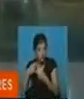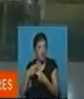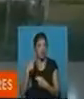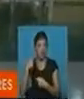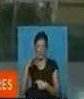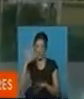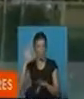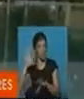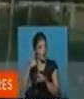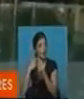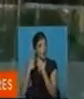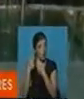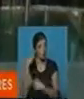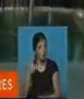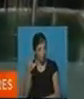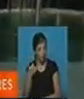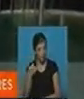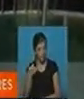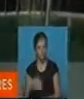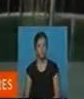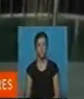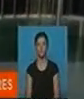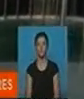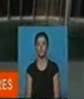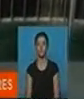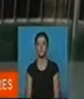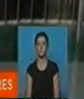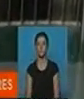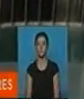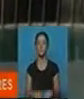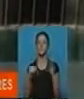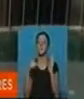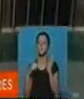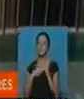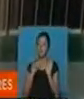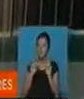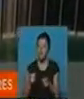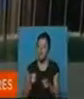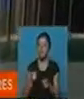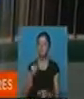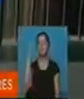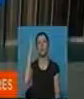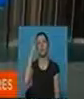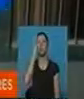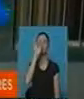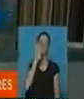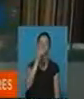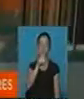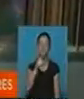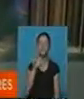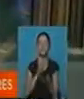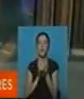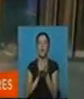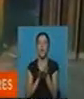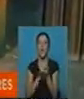olvidarlo, pero también la normalización en la cultura norteamericana de la posesión de un